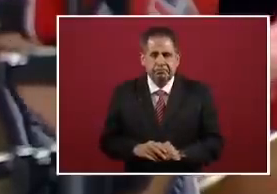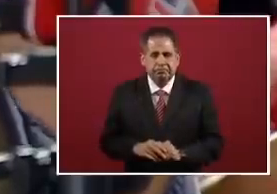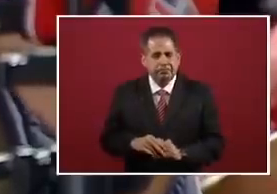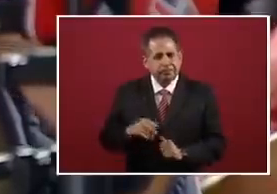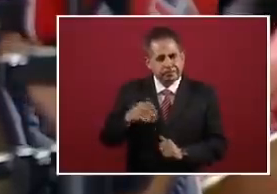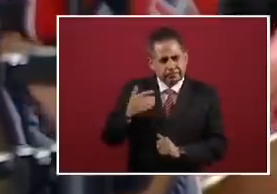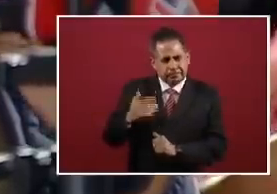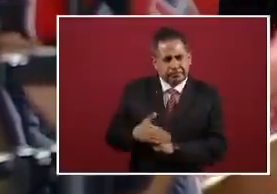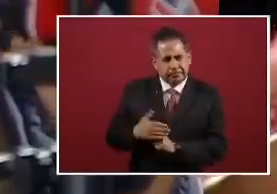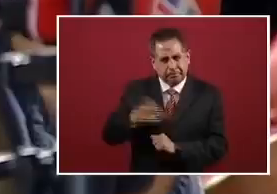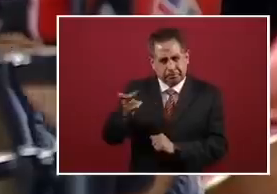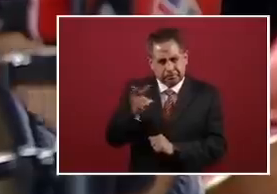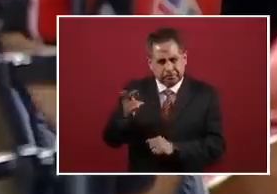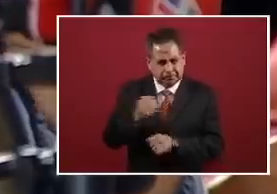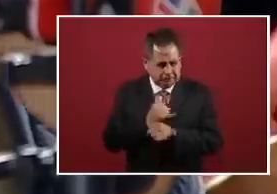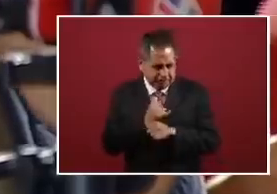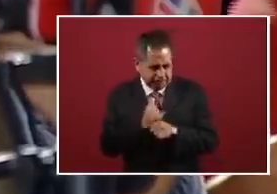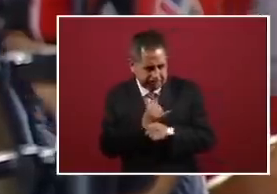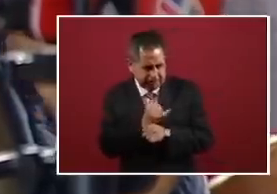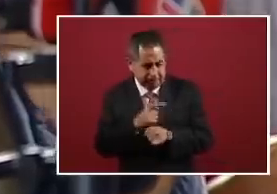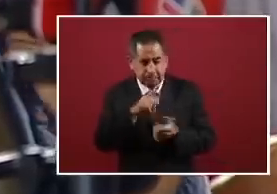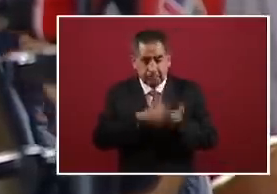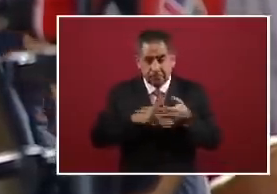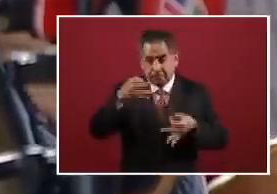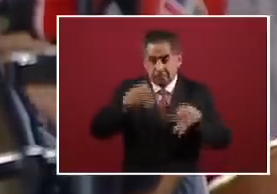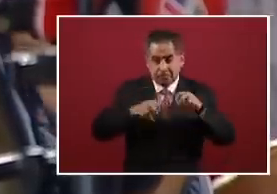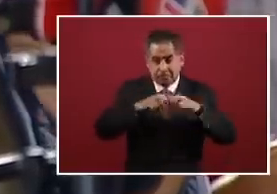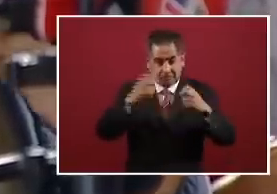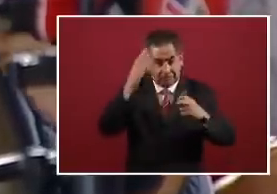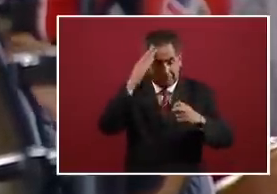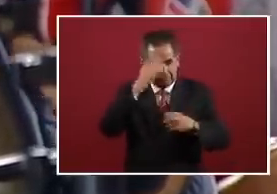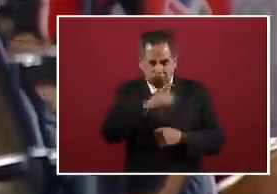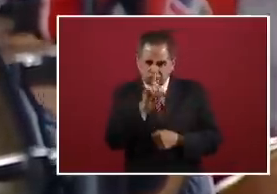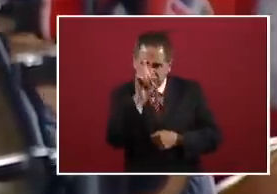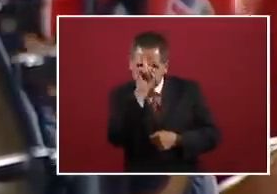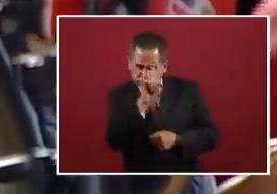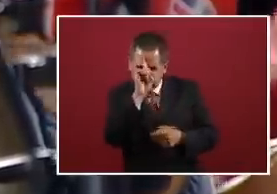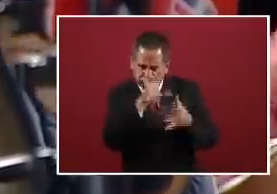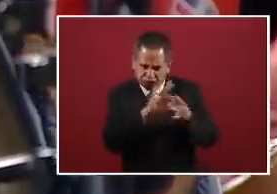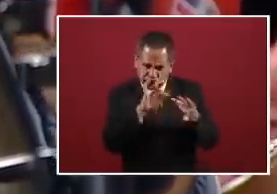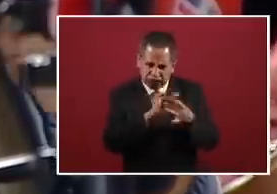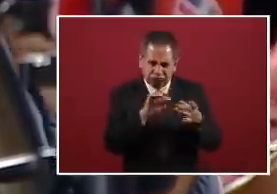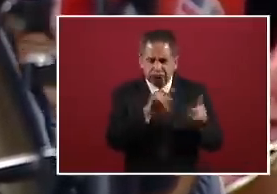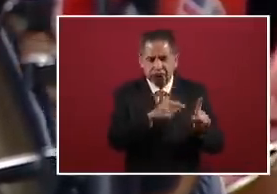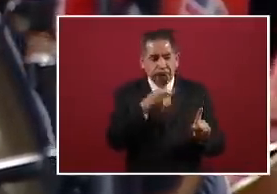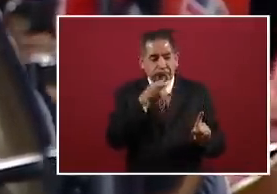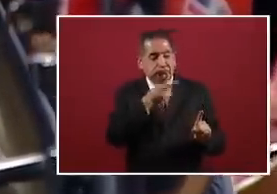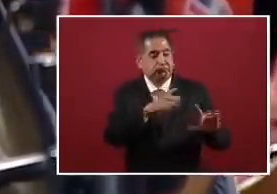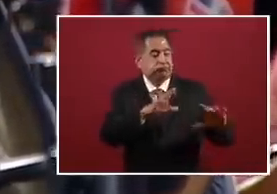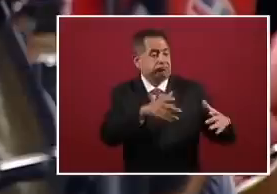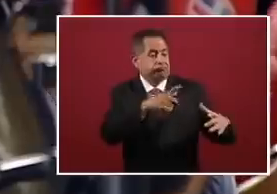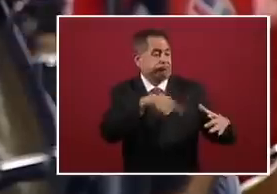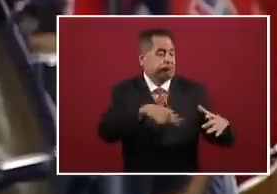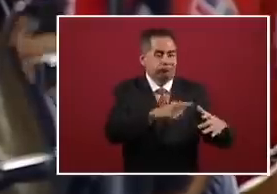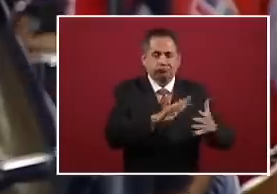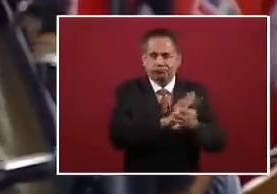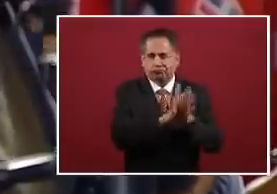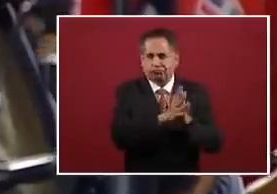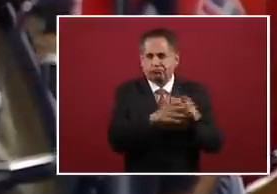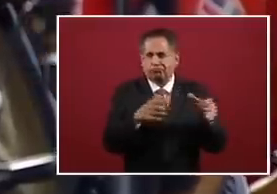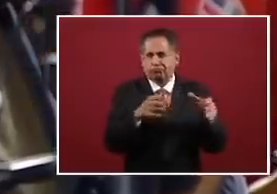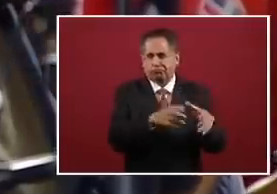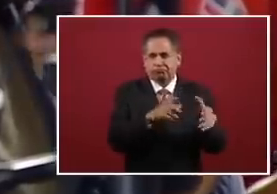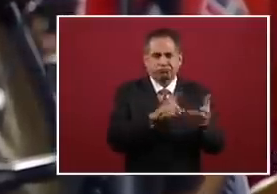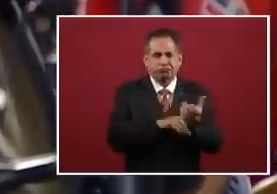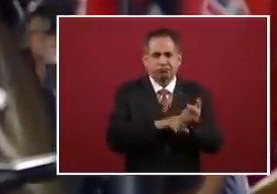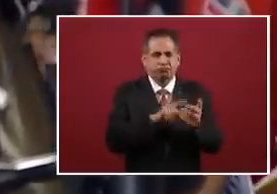¿investigarán si él como ministro de la Corte asesoró a lo que usted en algún momento llamó pues esta organización, ¿no?, como